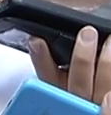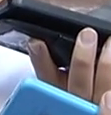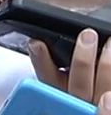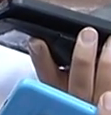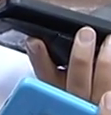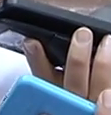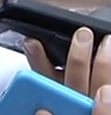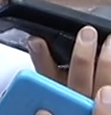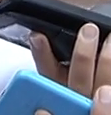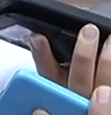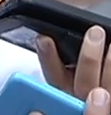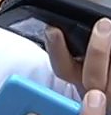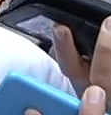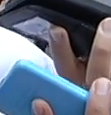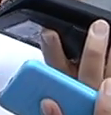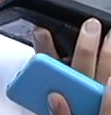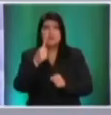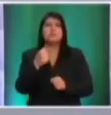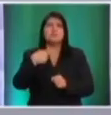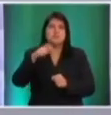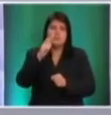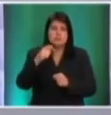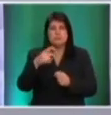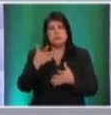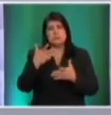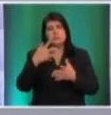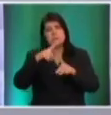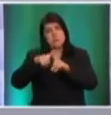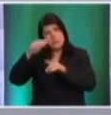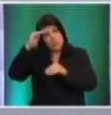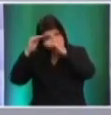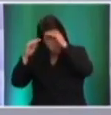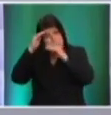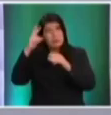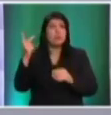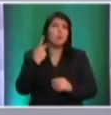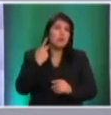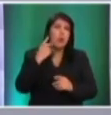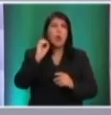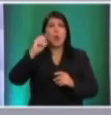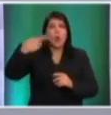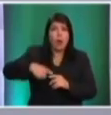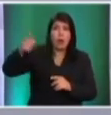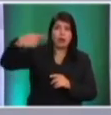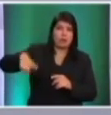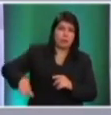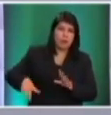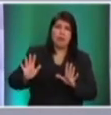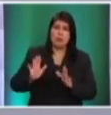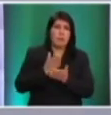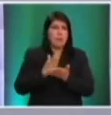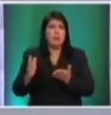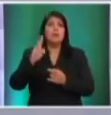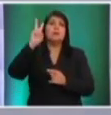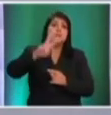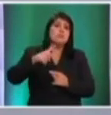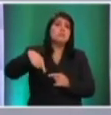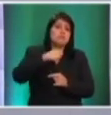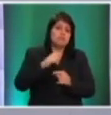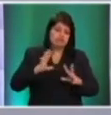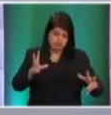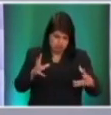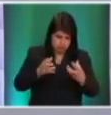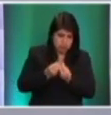mejores escenarios todavía para los coahuilenses se le añadió que en su informe el presidente peña se refirió a coahuila como ejemplo en materia de